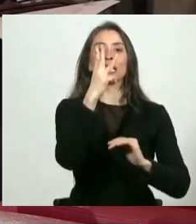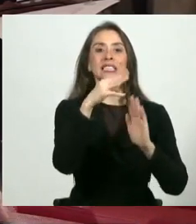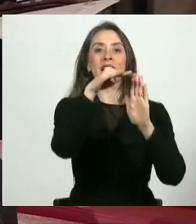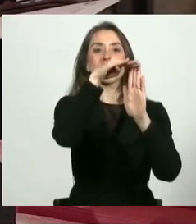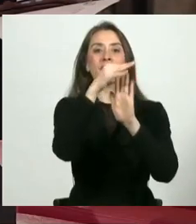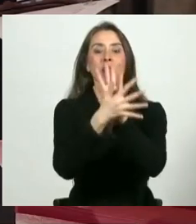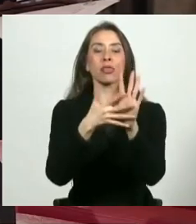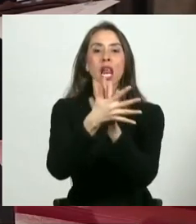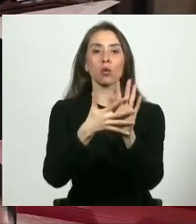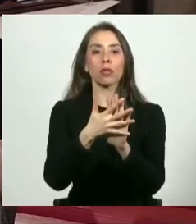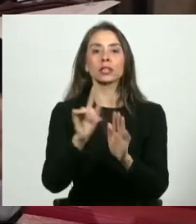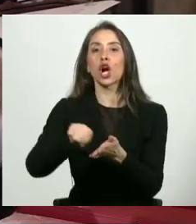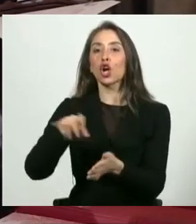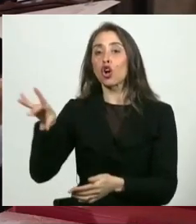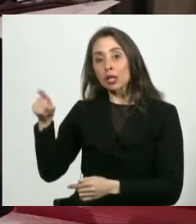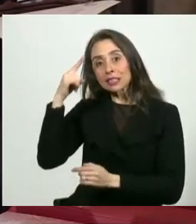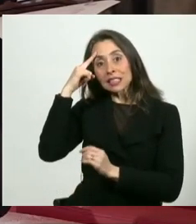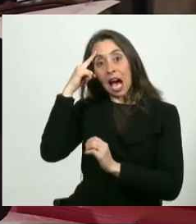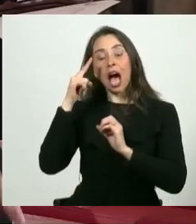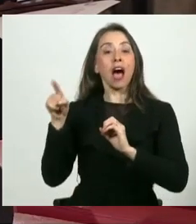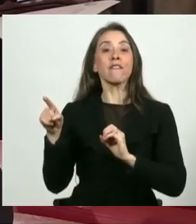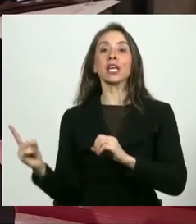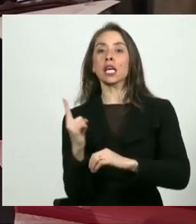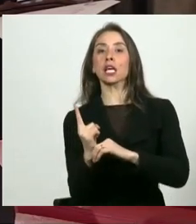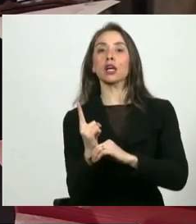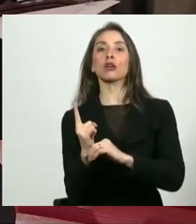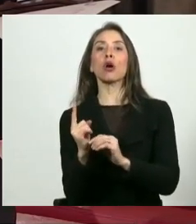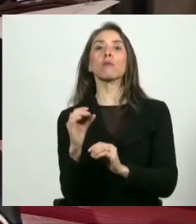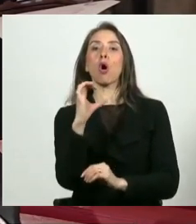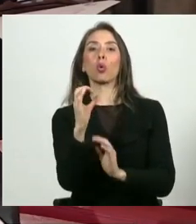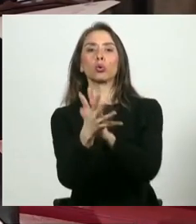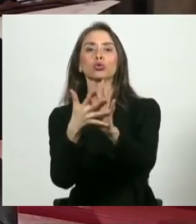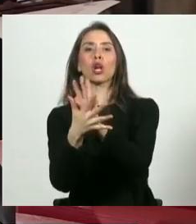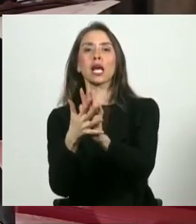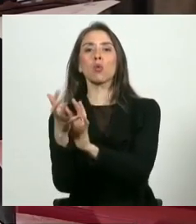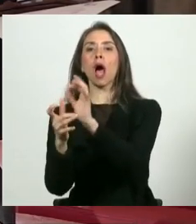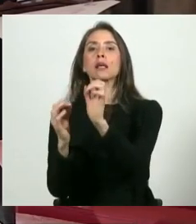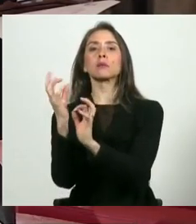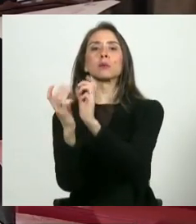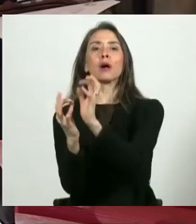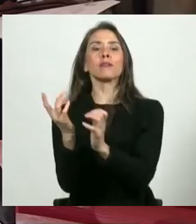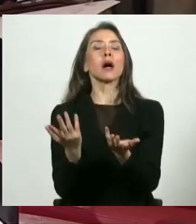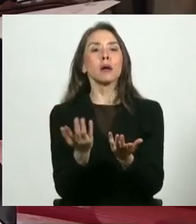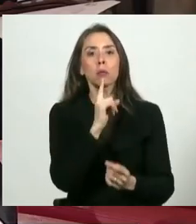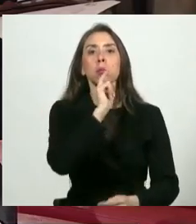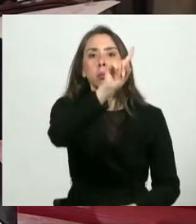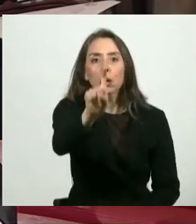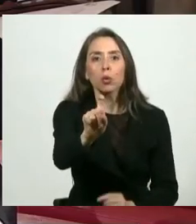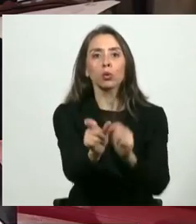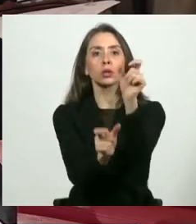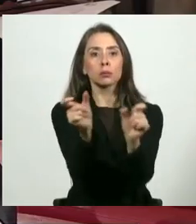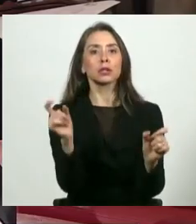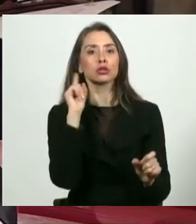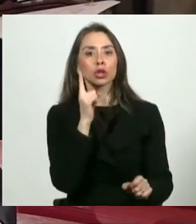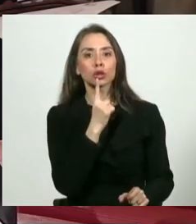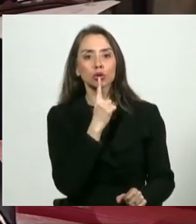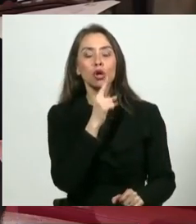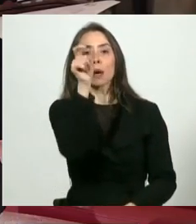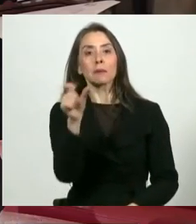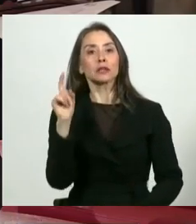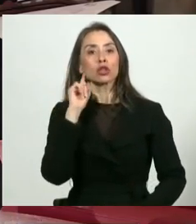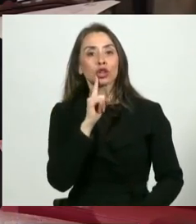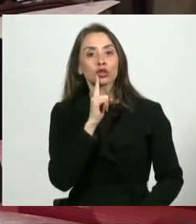de señas. Lo contratan para hacer cursos de lengua de señas. ¿Por qué ellos? Pregúntale a las personas sordas. Las personas sordas